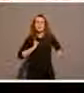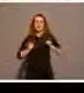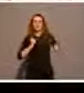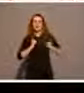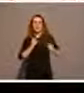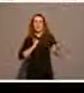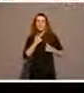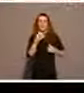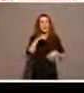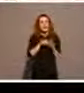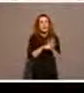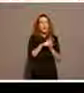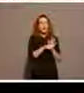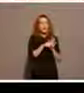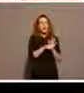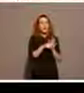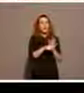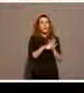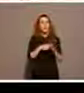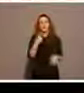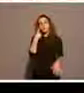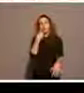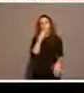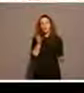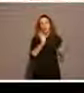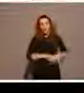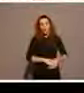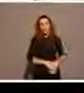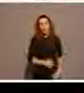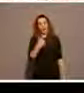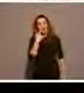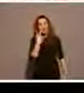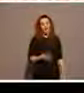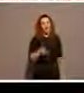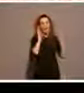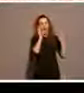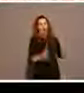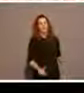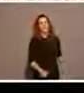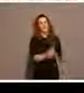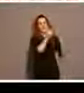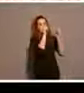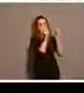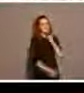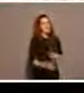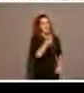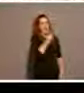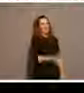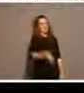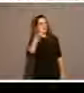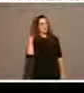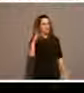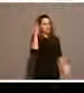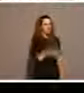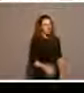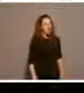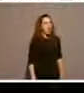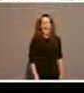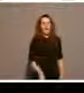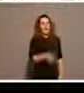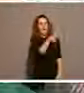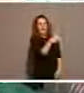hablando horrores. Mira, buenas noches. Hay que ver la mierda de hotel en las que nos dejaron el año pasado.